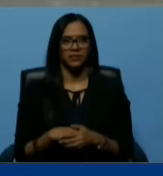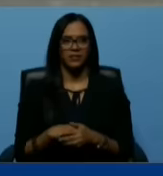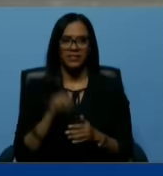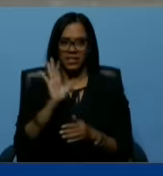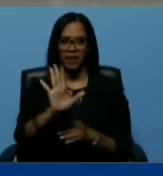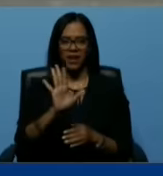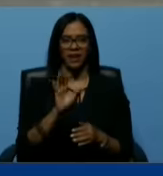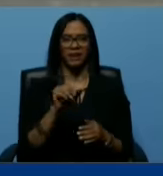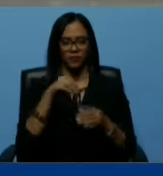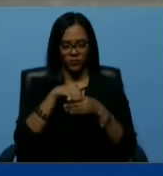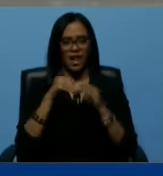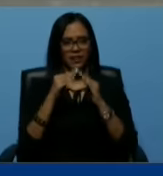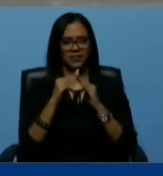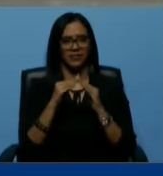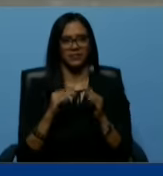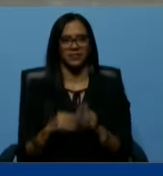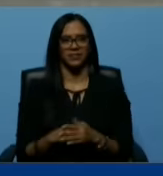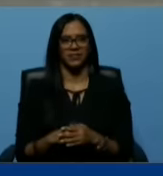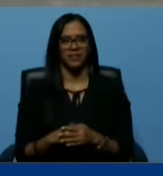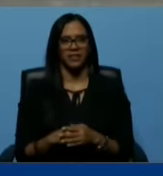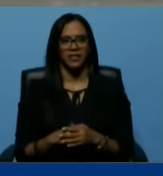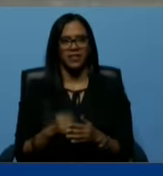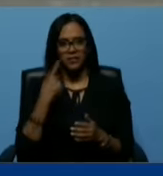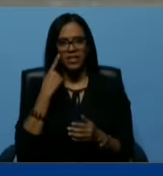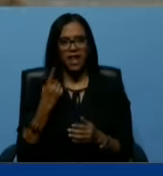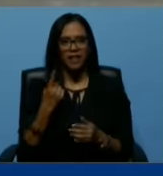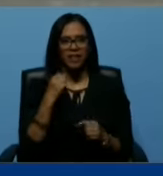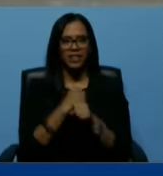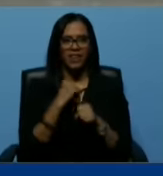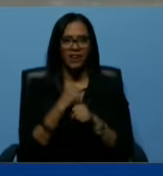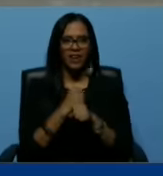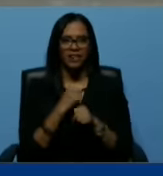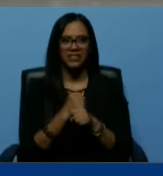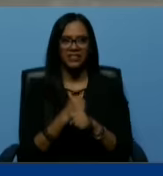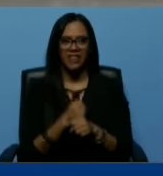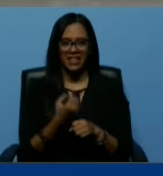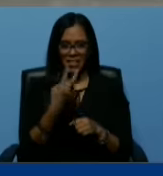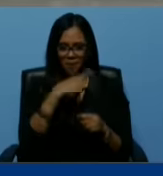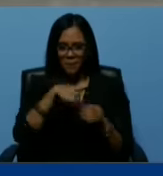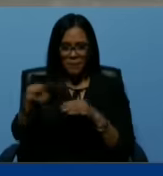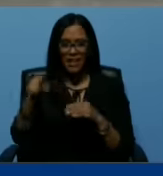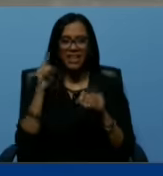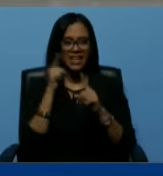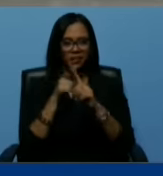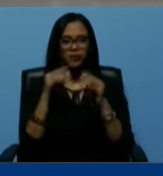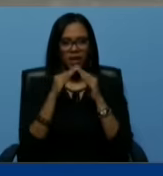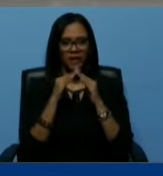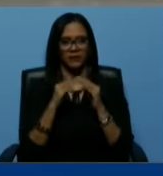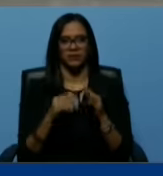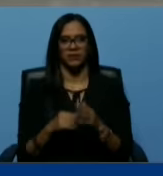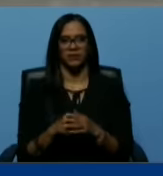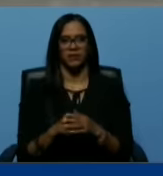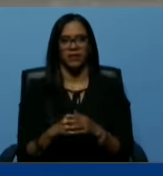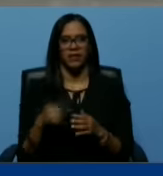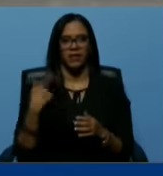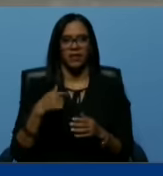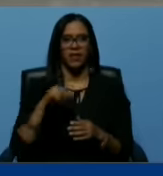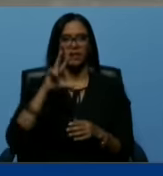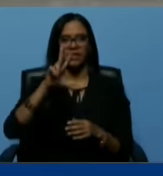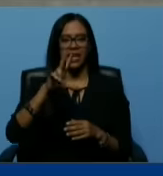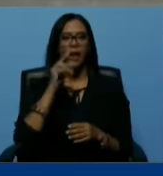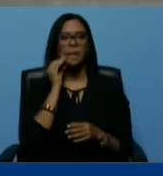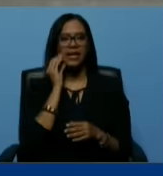Quédate quieto ahí en tu casa, ¿vale? Si me estás viendo del trabajo, te vas directico a tu casa. ¿Ah? Tengo tres experiencias,